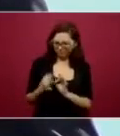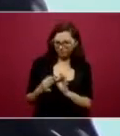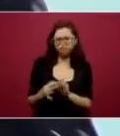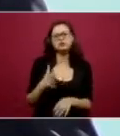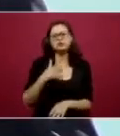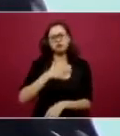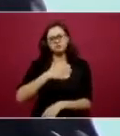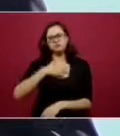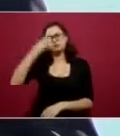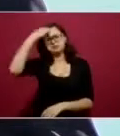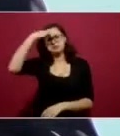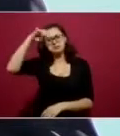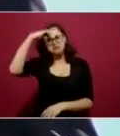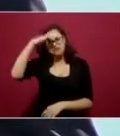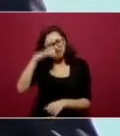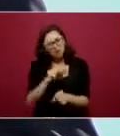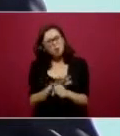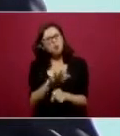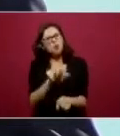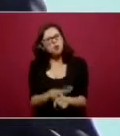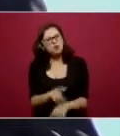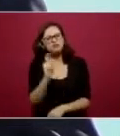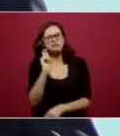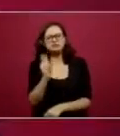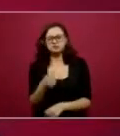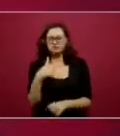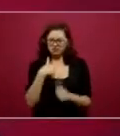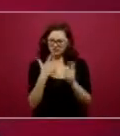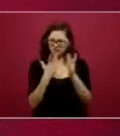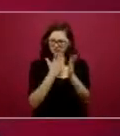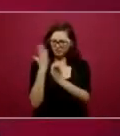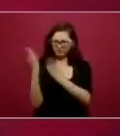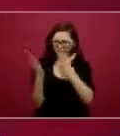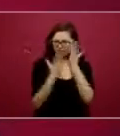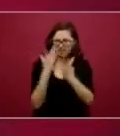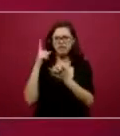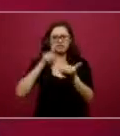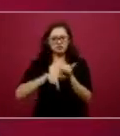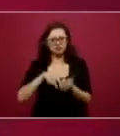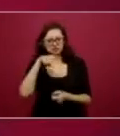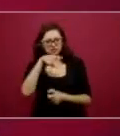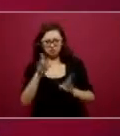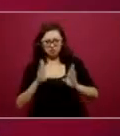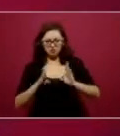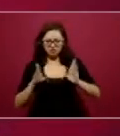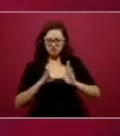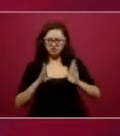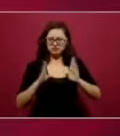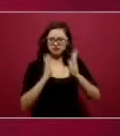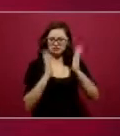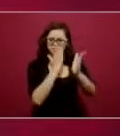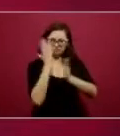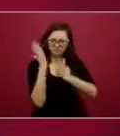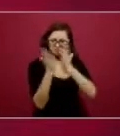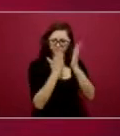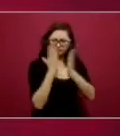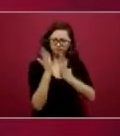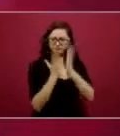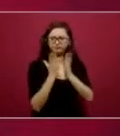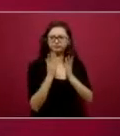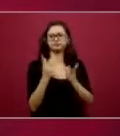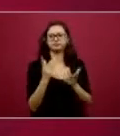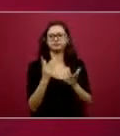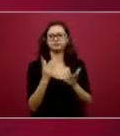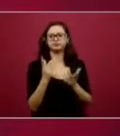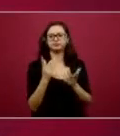se constituirá de las corporaciones de tres instituciones: Policía Naval, Federal y Militar. En conferencia de prensa matutina,